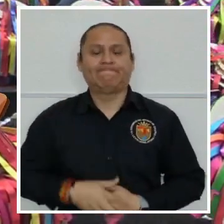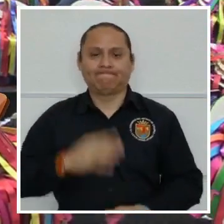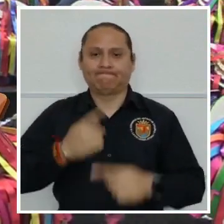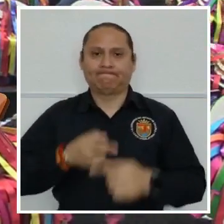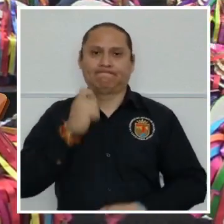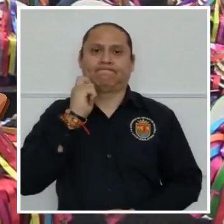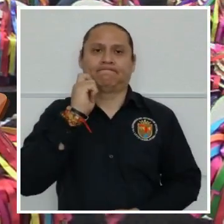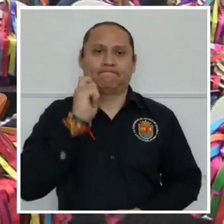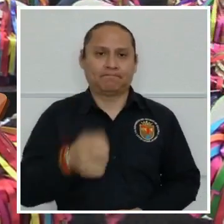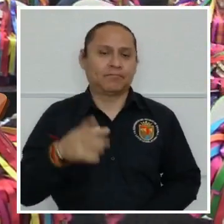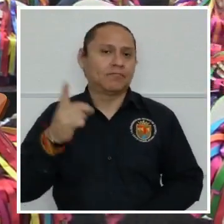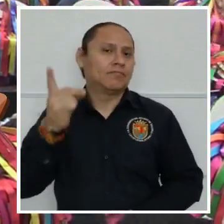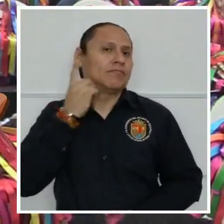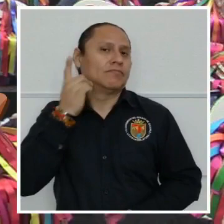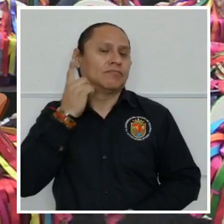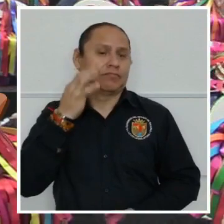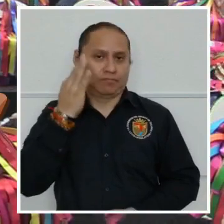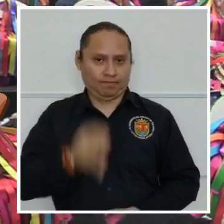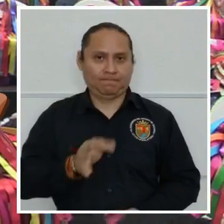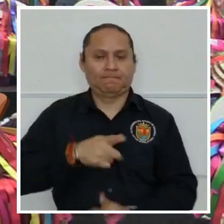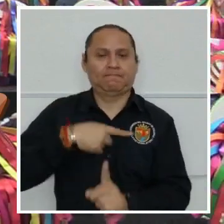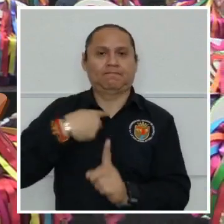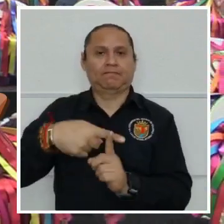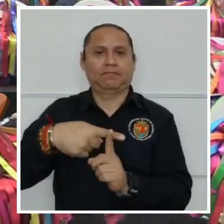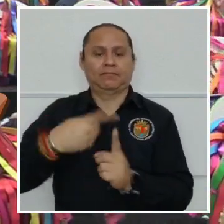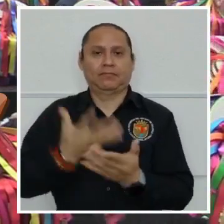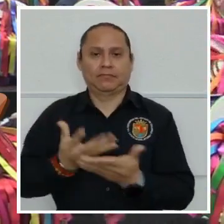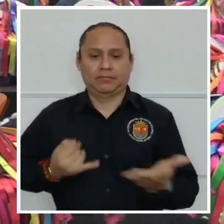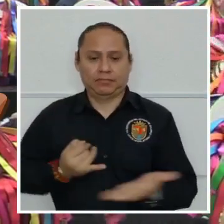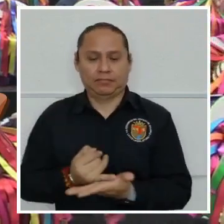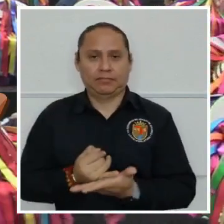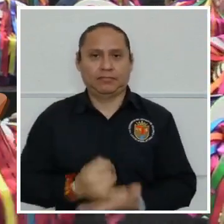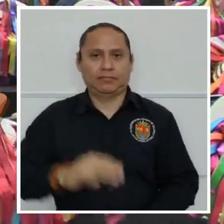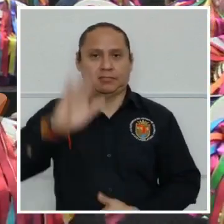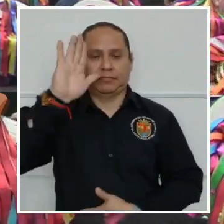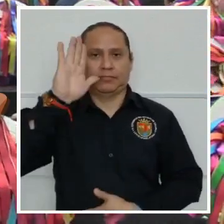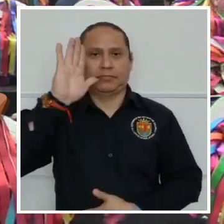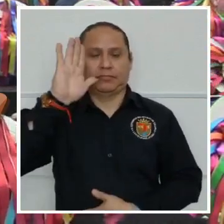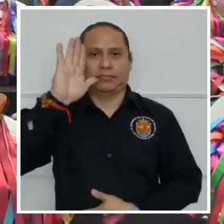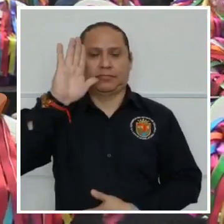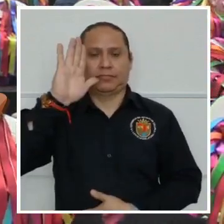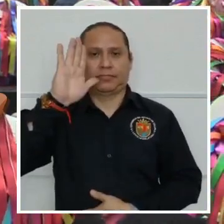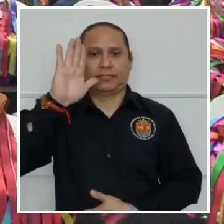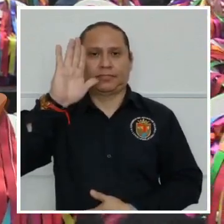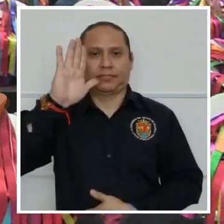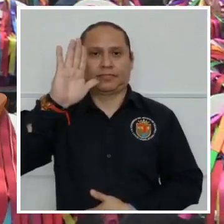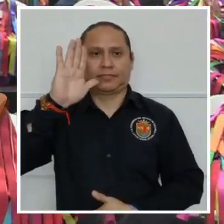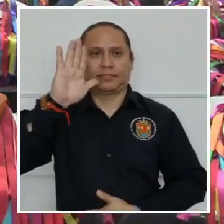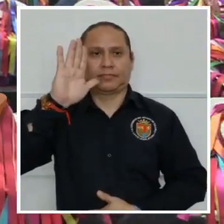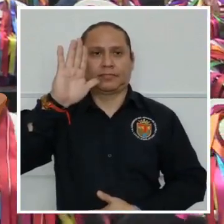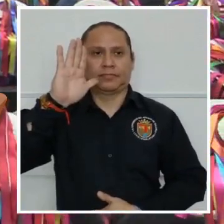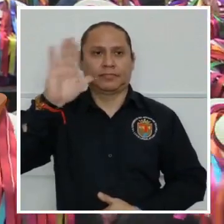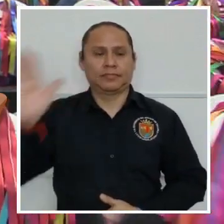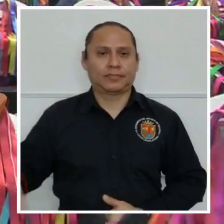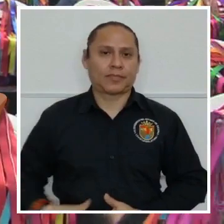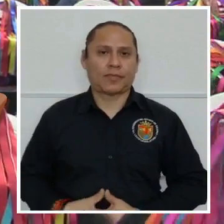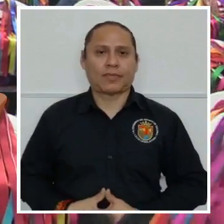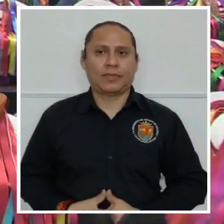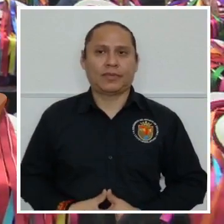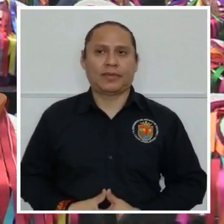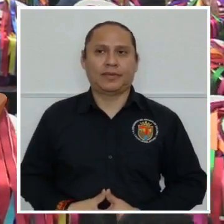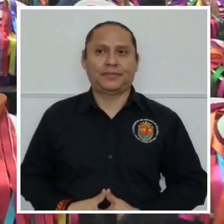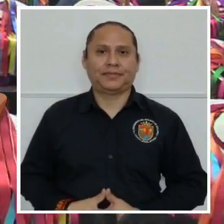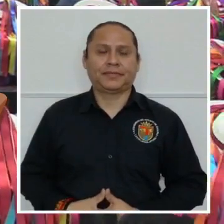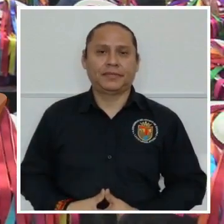Las legisladoras y los legisladores que estén por la afirmativa, sírvanse a manifestarlo levantando la mano.